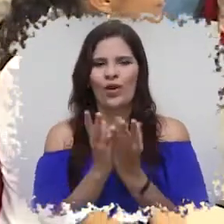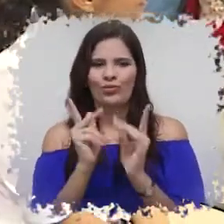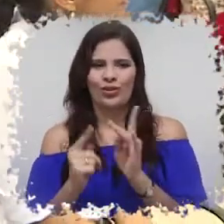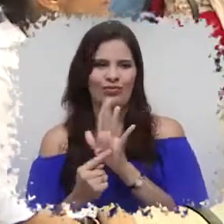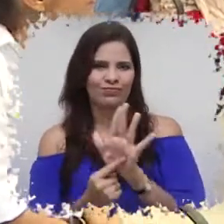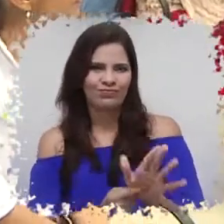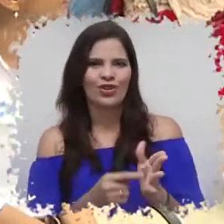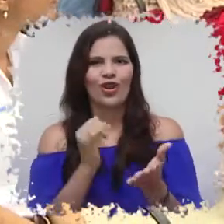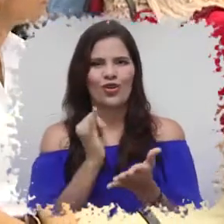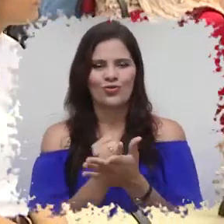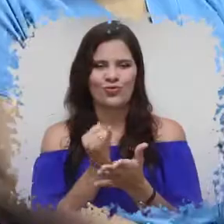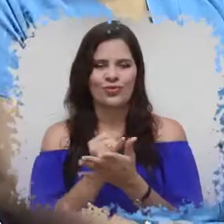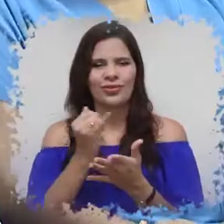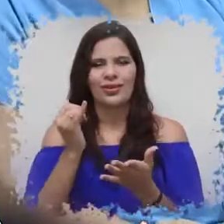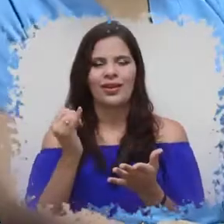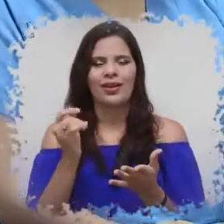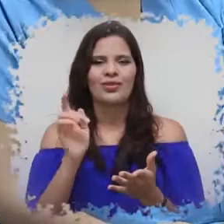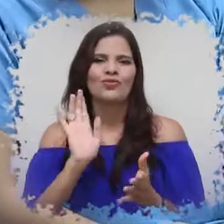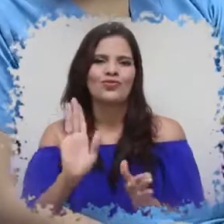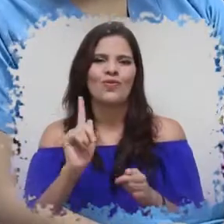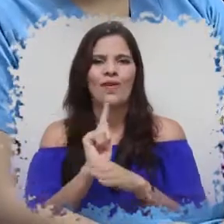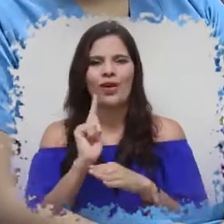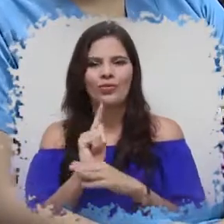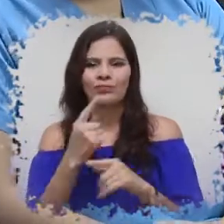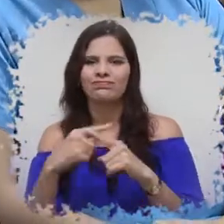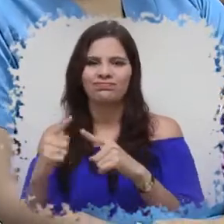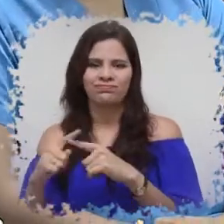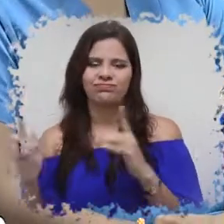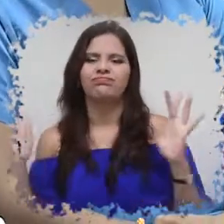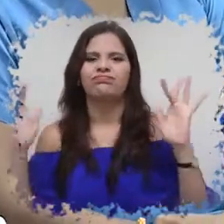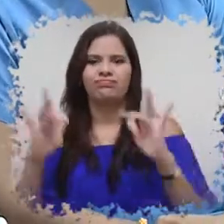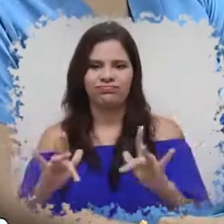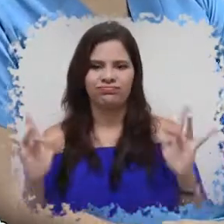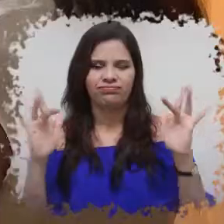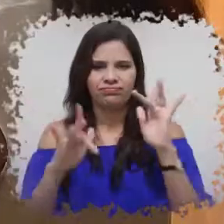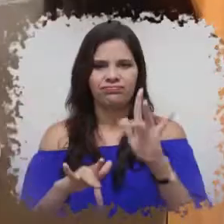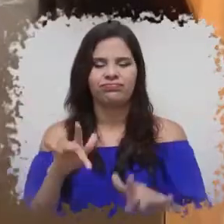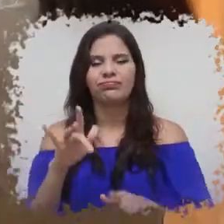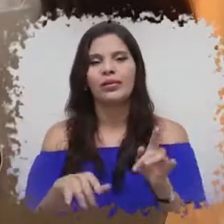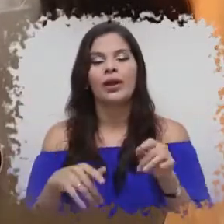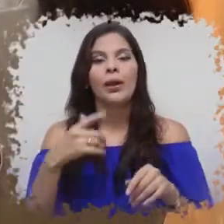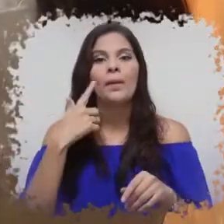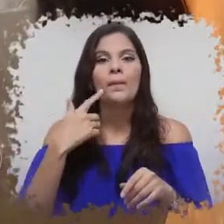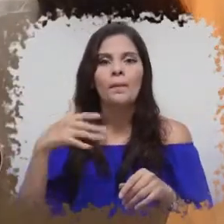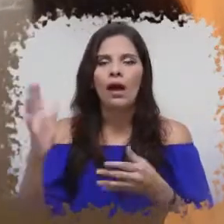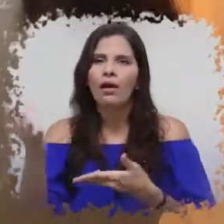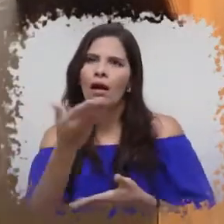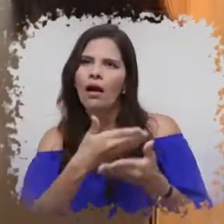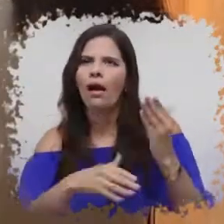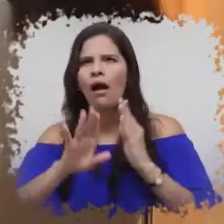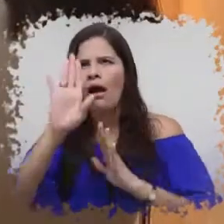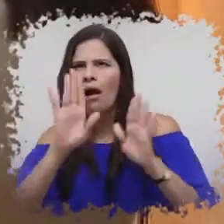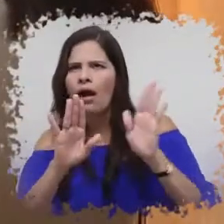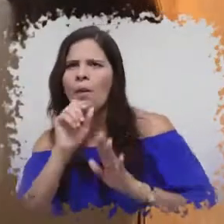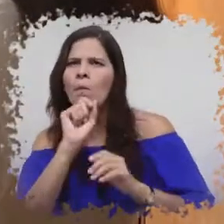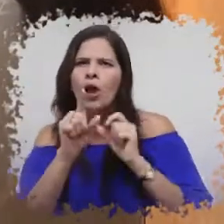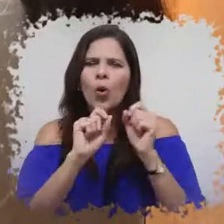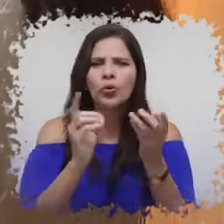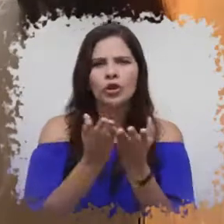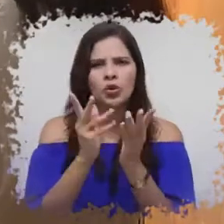los dos consejos de la facultad. Los asistentes a ambos eventos ponderaron la cercanía y participación entre el docente y el